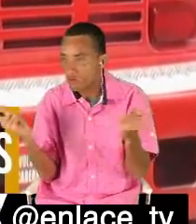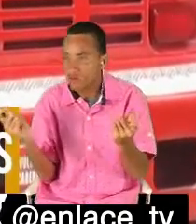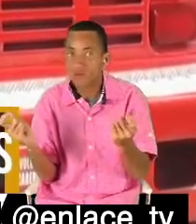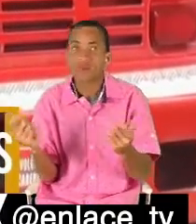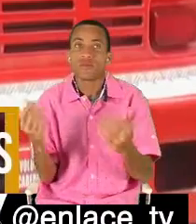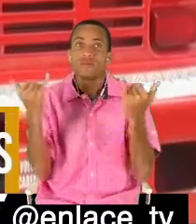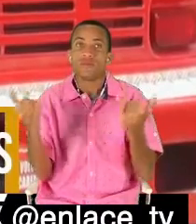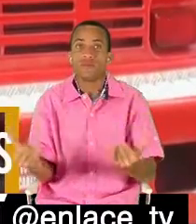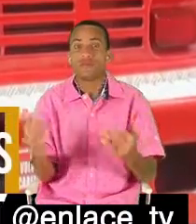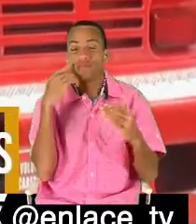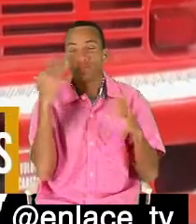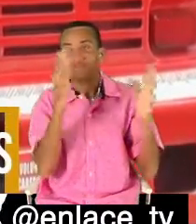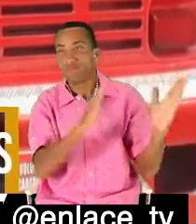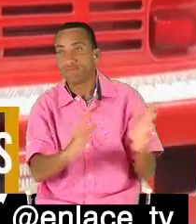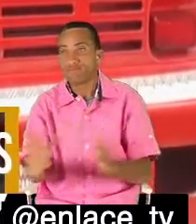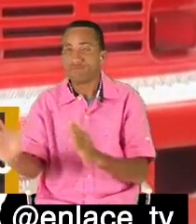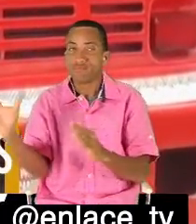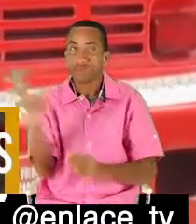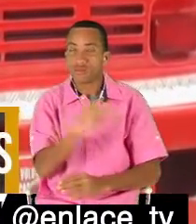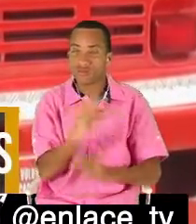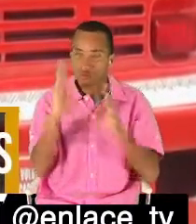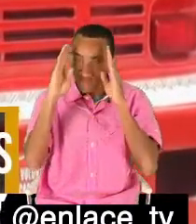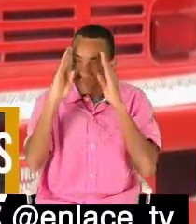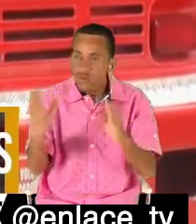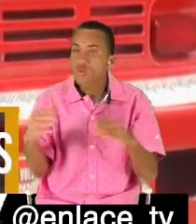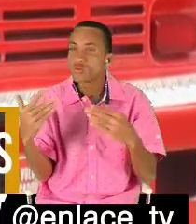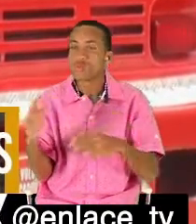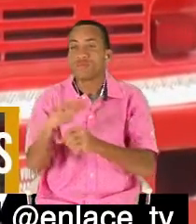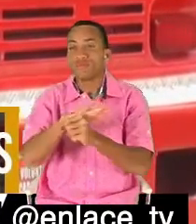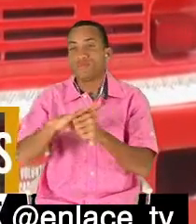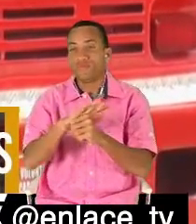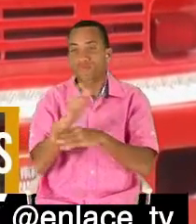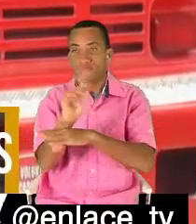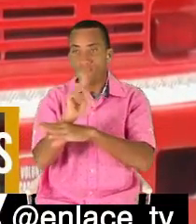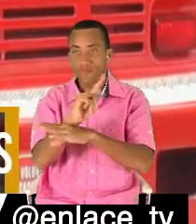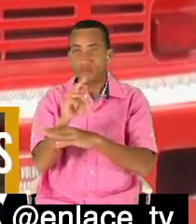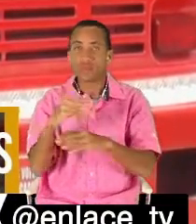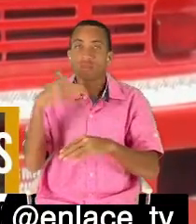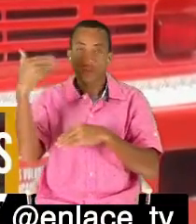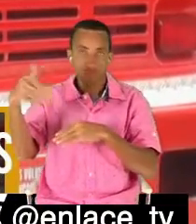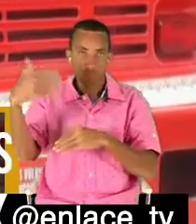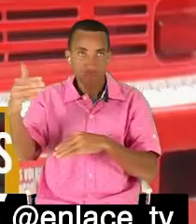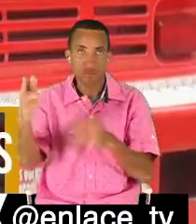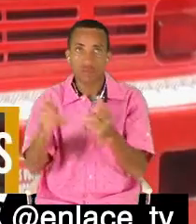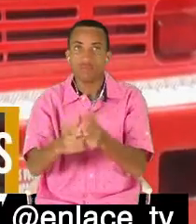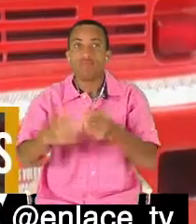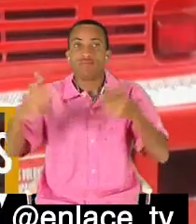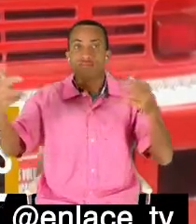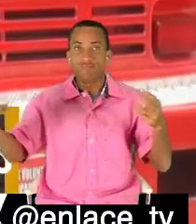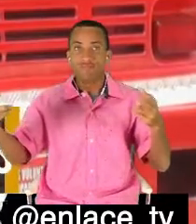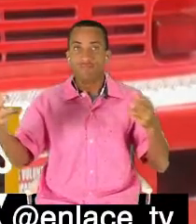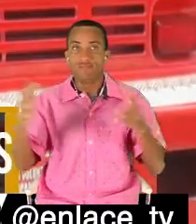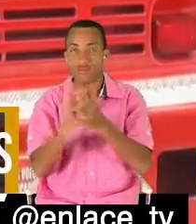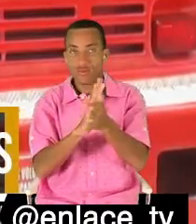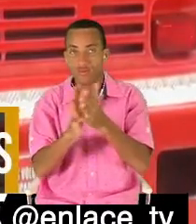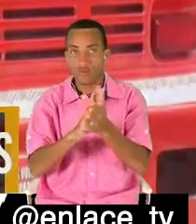a cómo transcurra esta situación en el barrio La Floresta y estaremos por supuesto ampliando la información en nuestra próxima emisión. En la